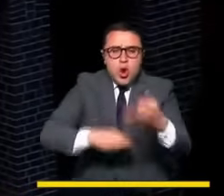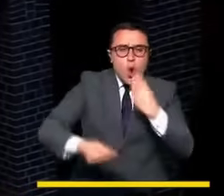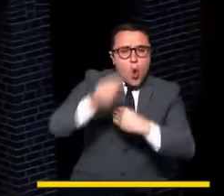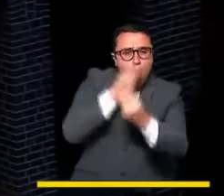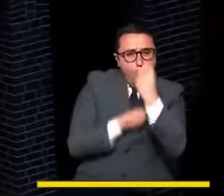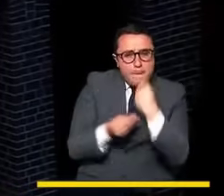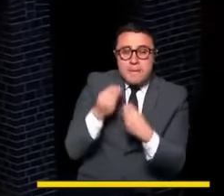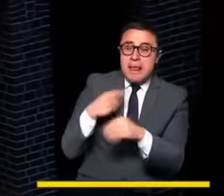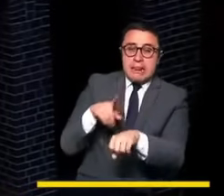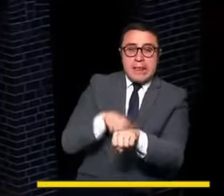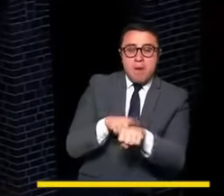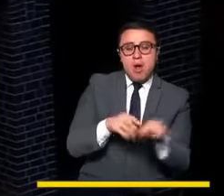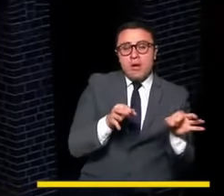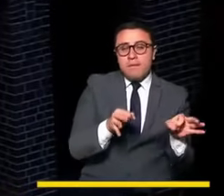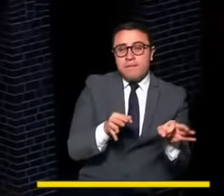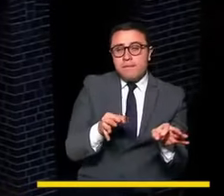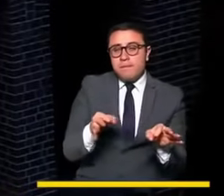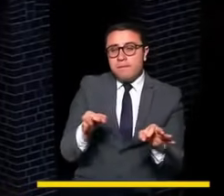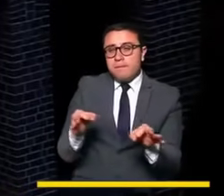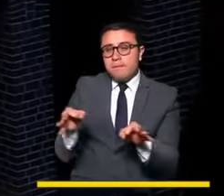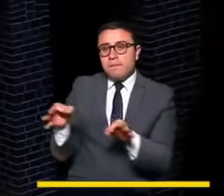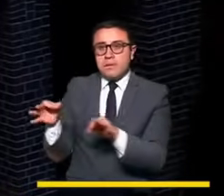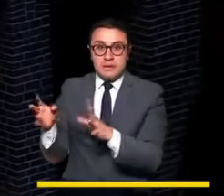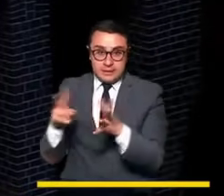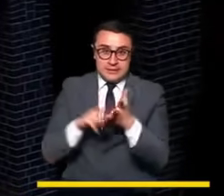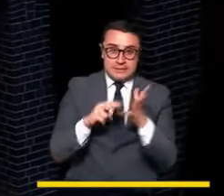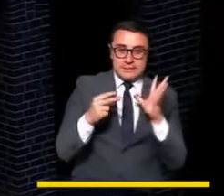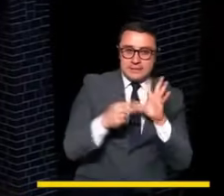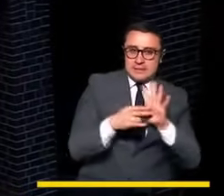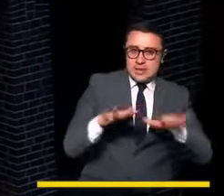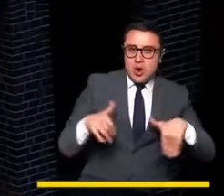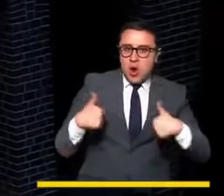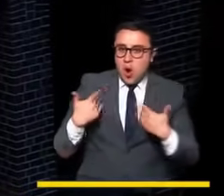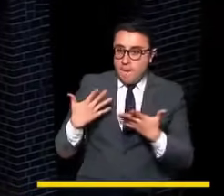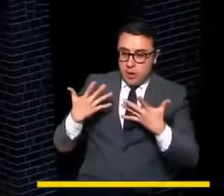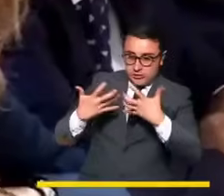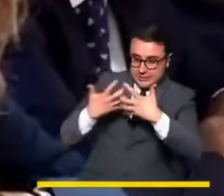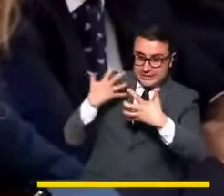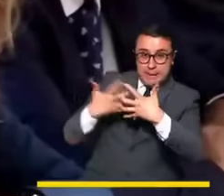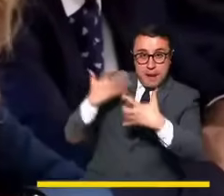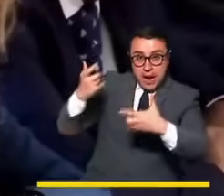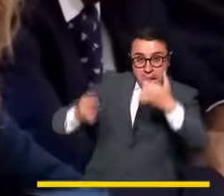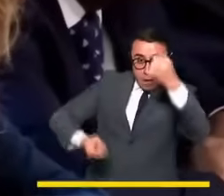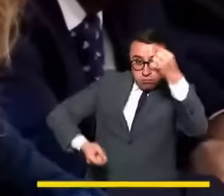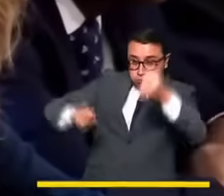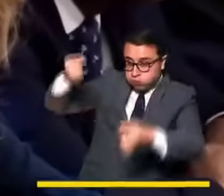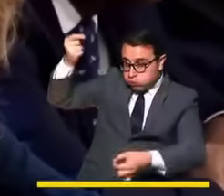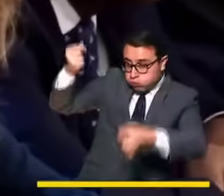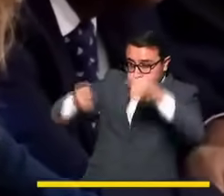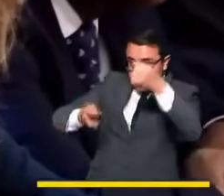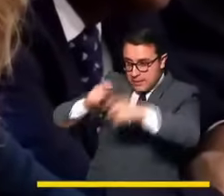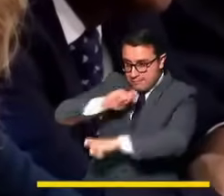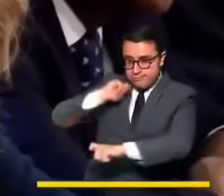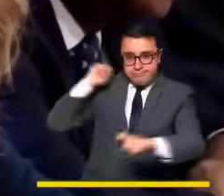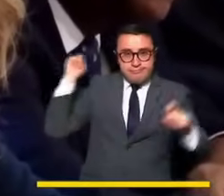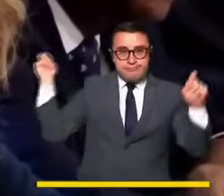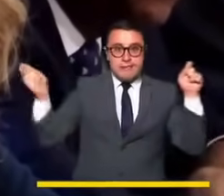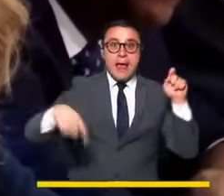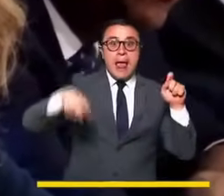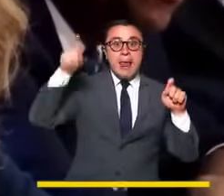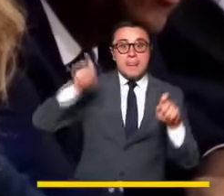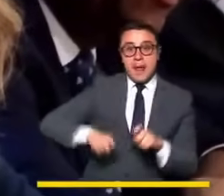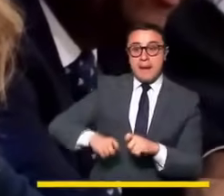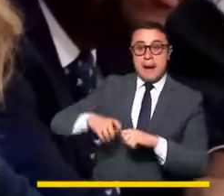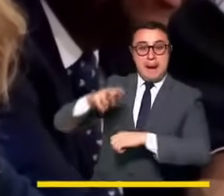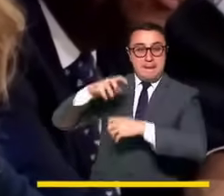que demora un tiempo, es el producto de un cambio de sistema económico que debe ser además